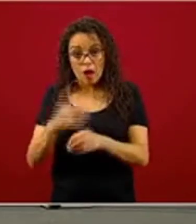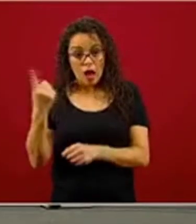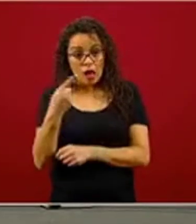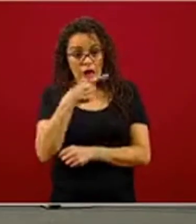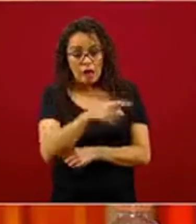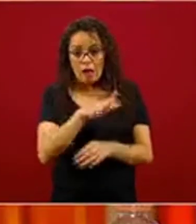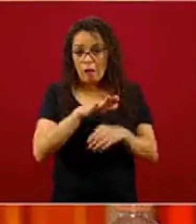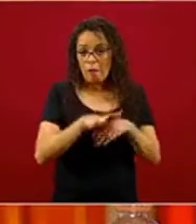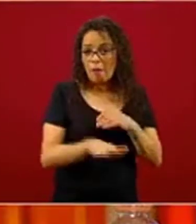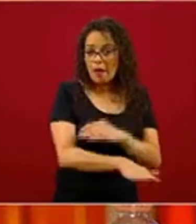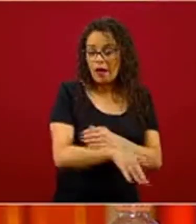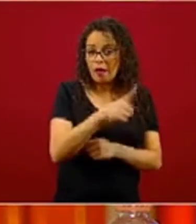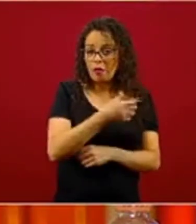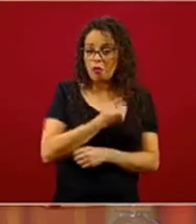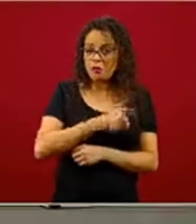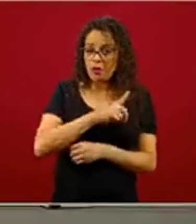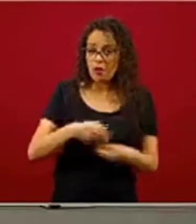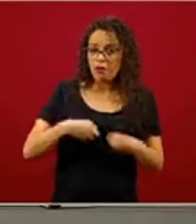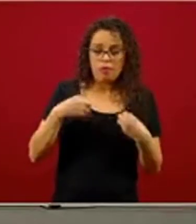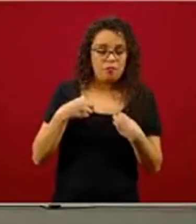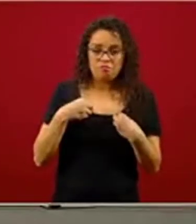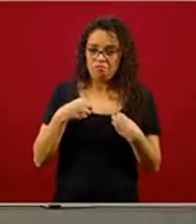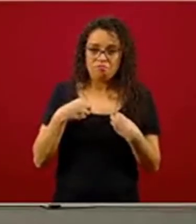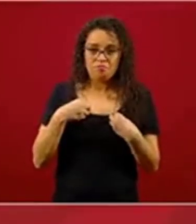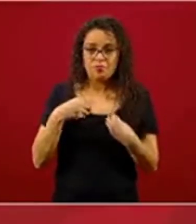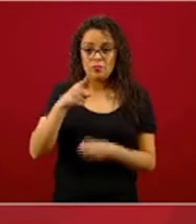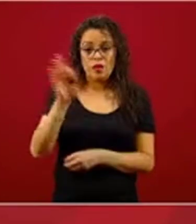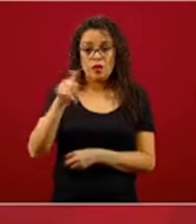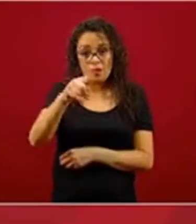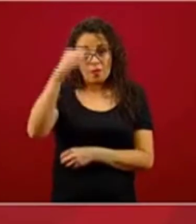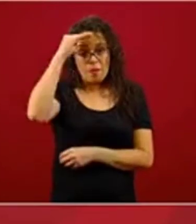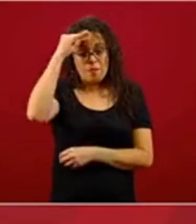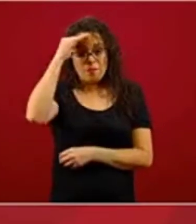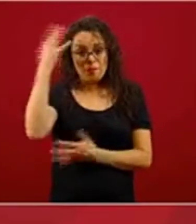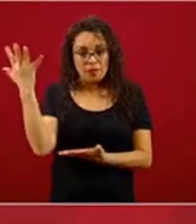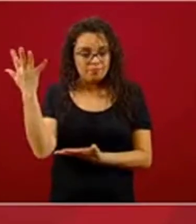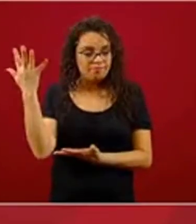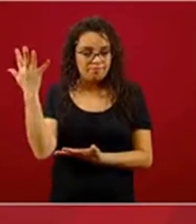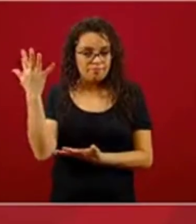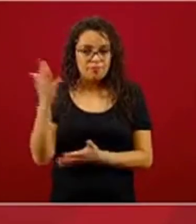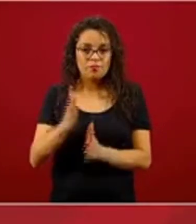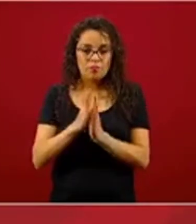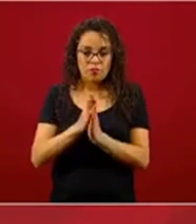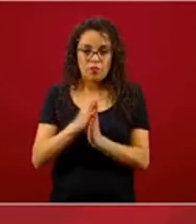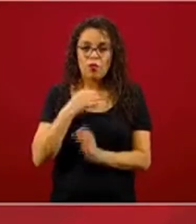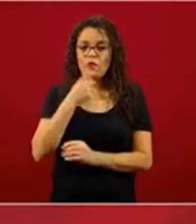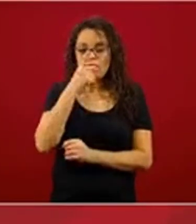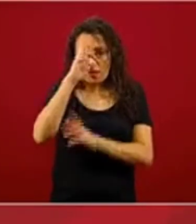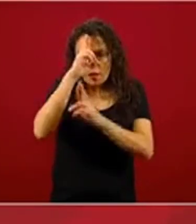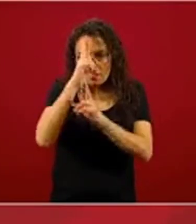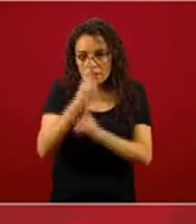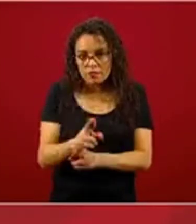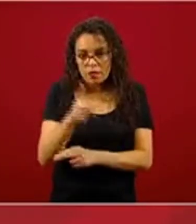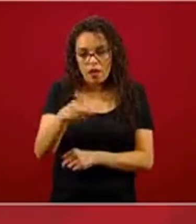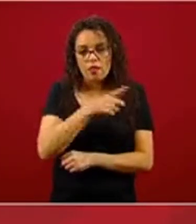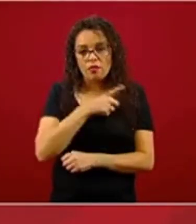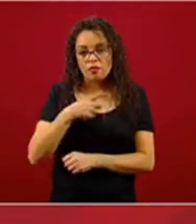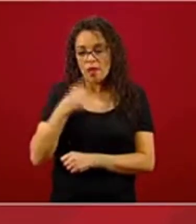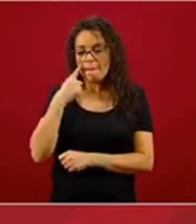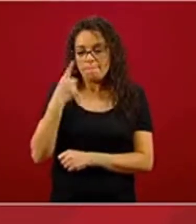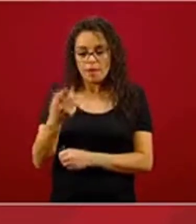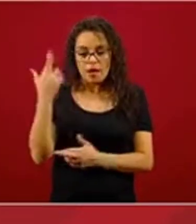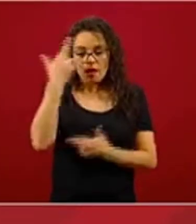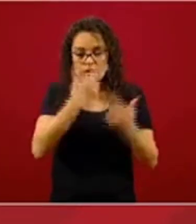idea, le invitamos respetuosamente a revisar la información que damos todos los días aquí. Es un